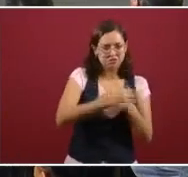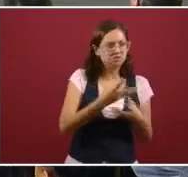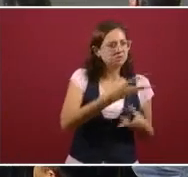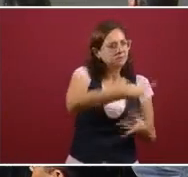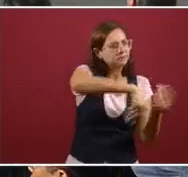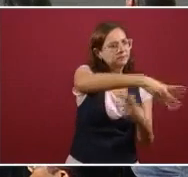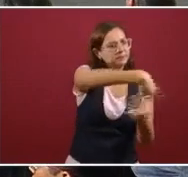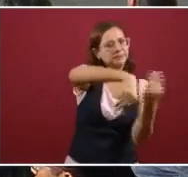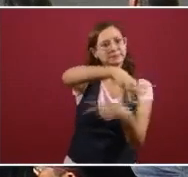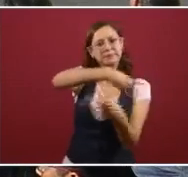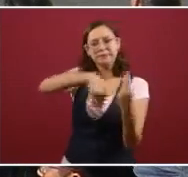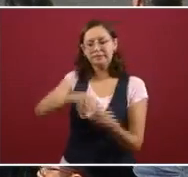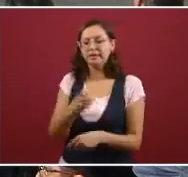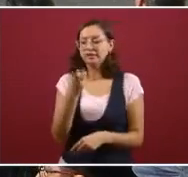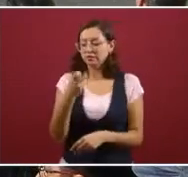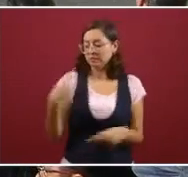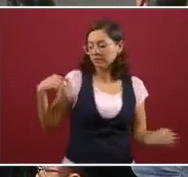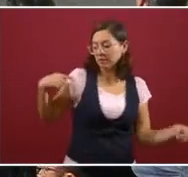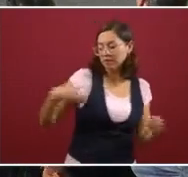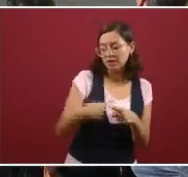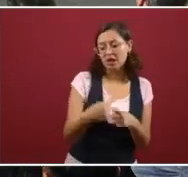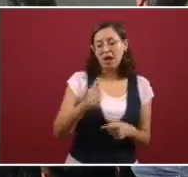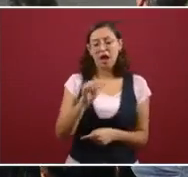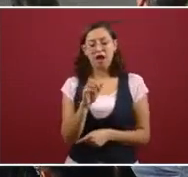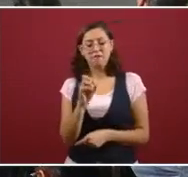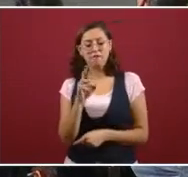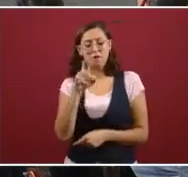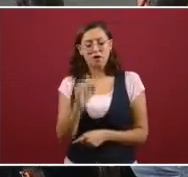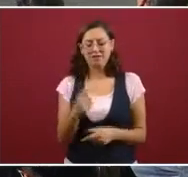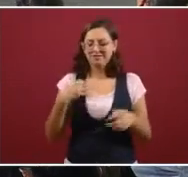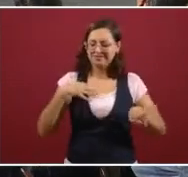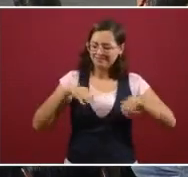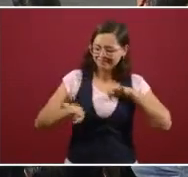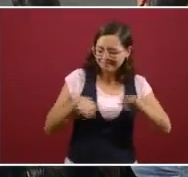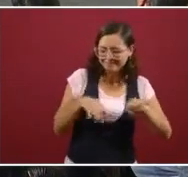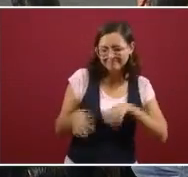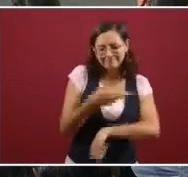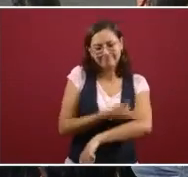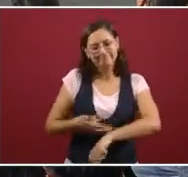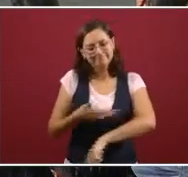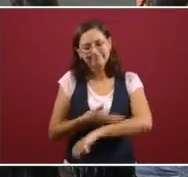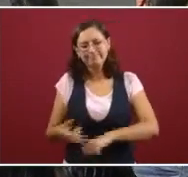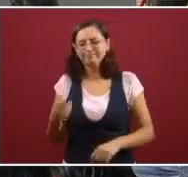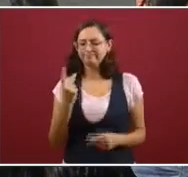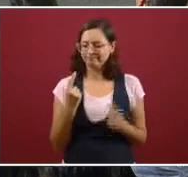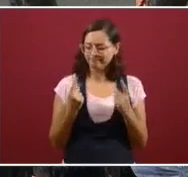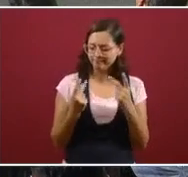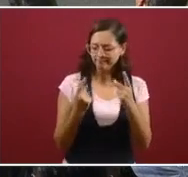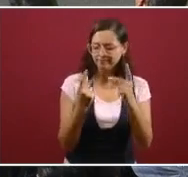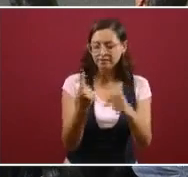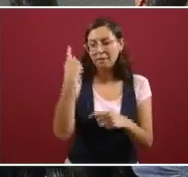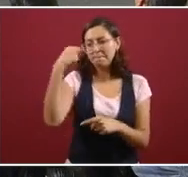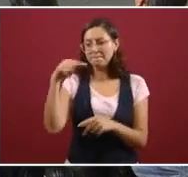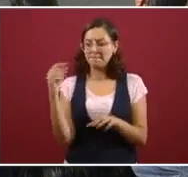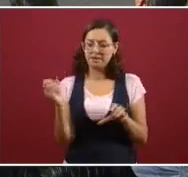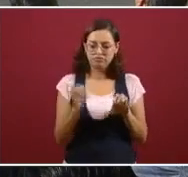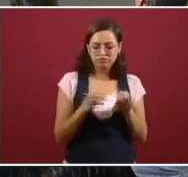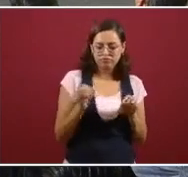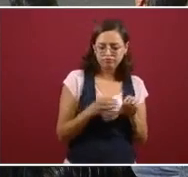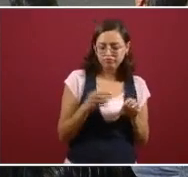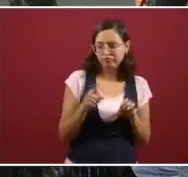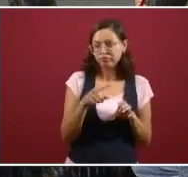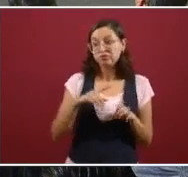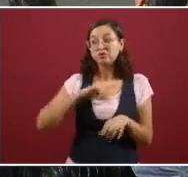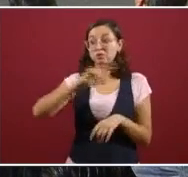AFORES hemos trabajado para mejorar la operación, nuestros servicios, la inversión y el rendimiento del ahorro para el retiro de los